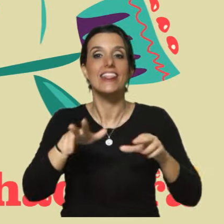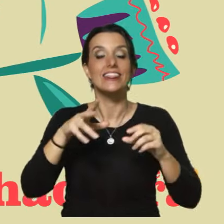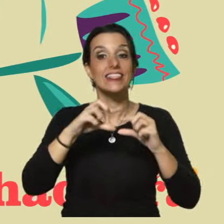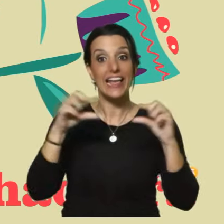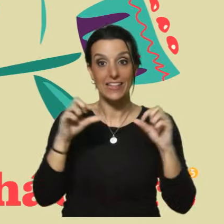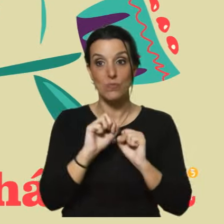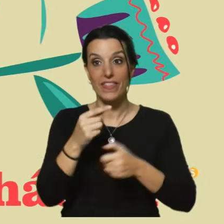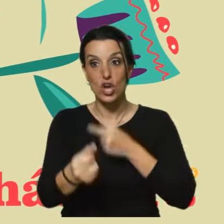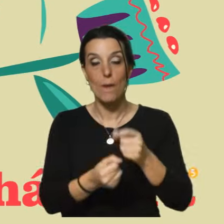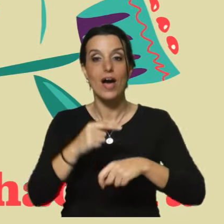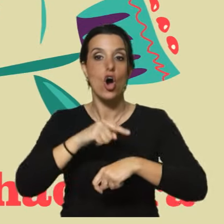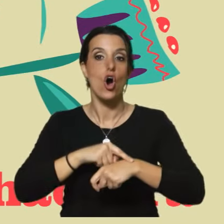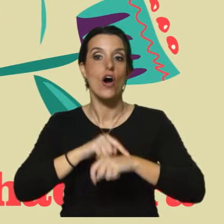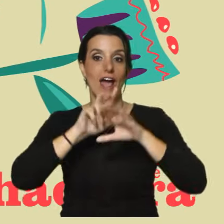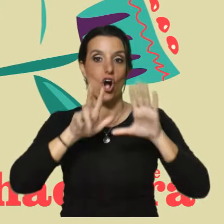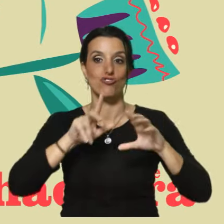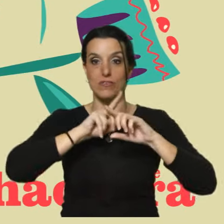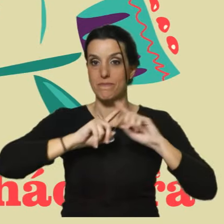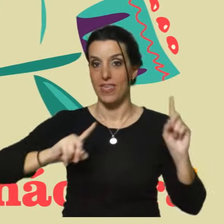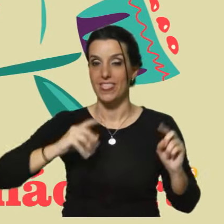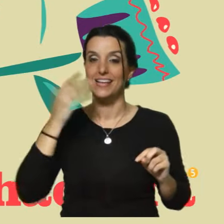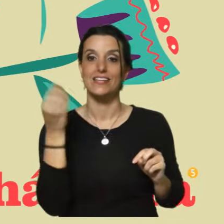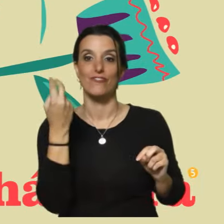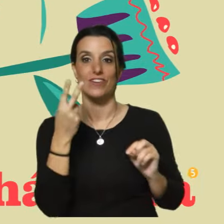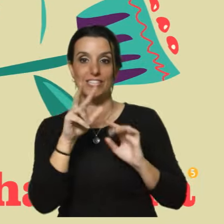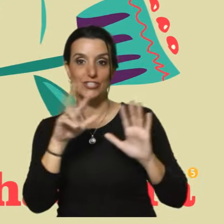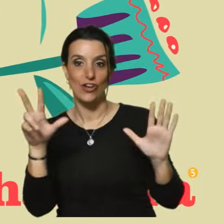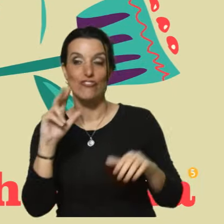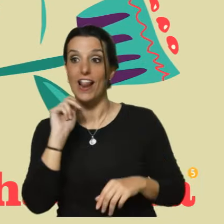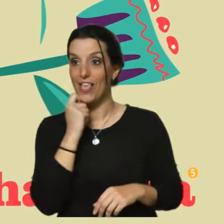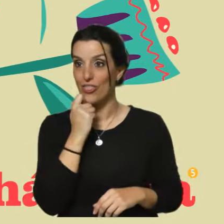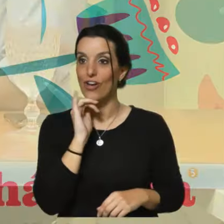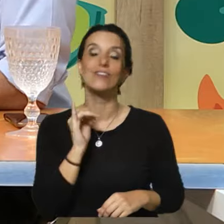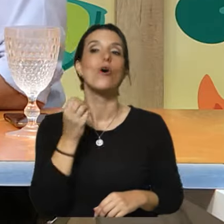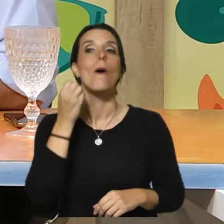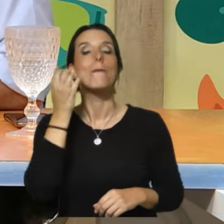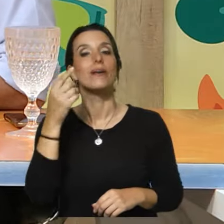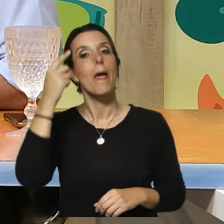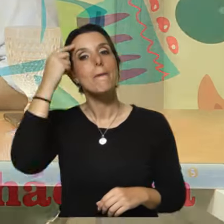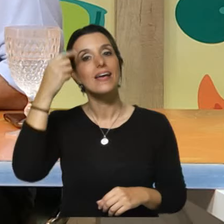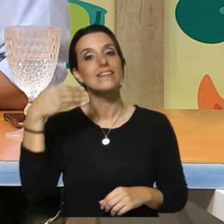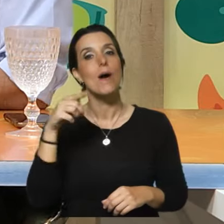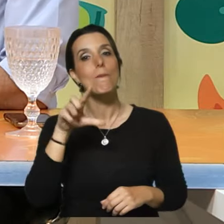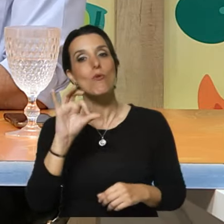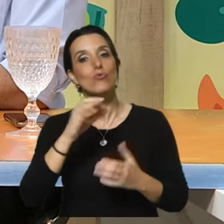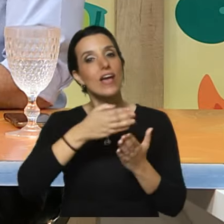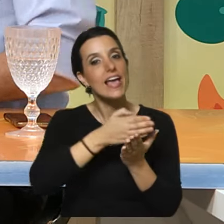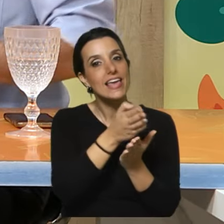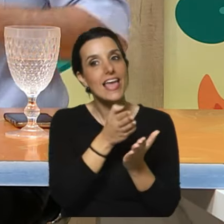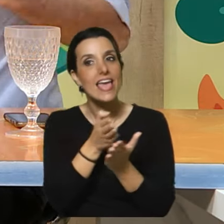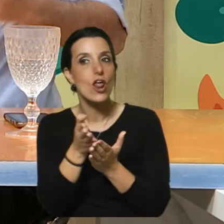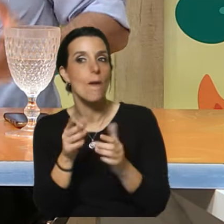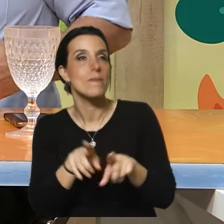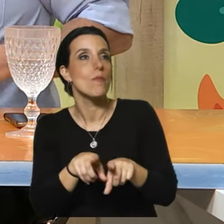este y es a las 20 30 horas es 28 va a estar impresionante Por qué te parece que el género del blues así